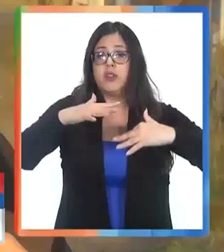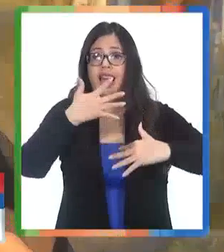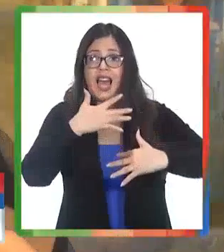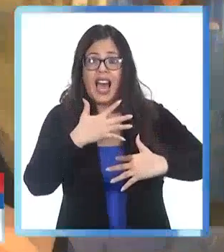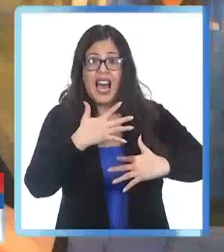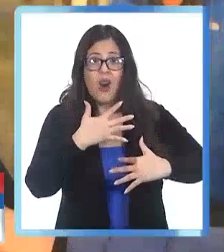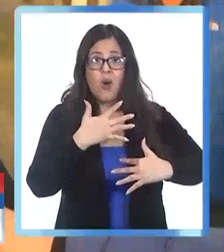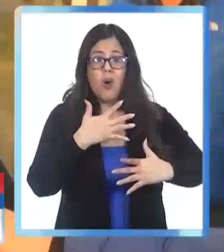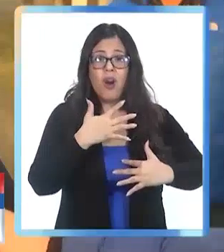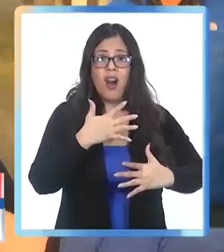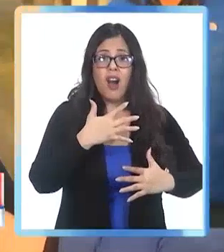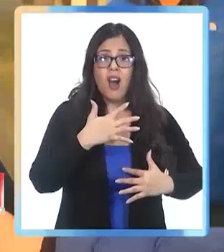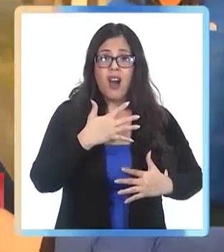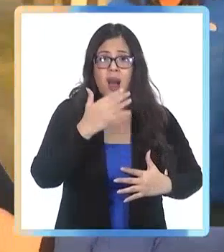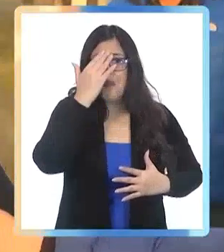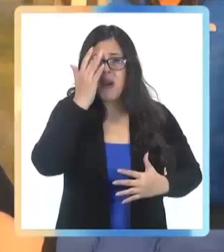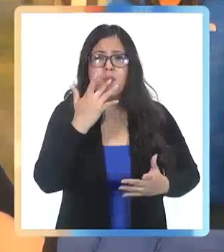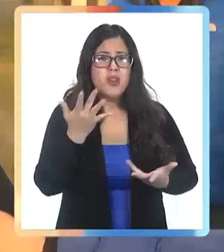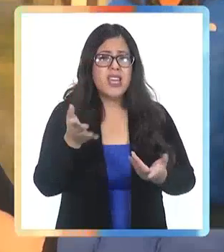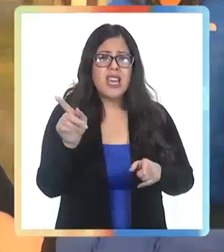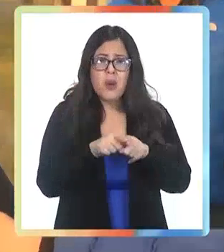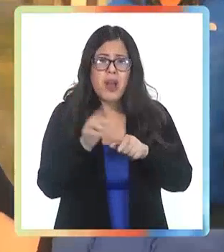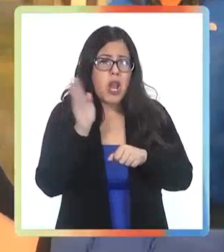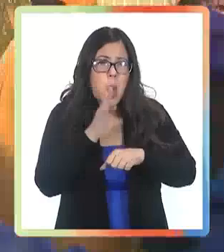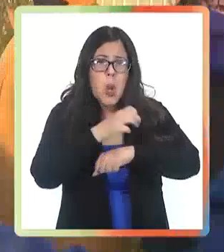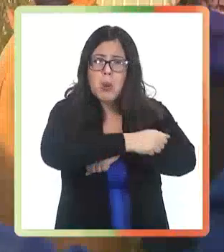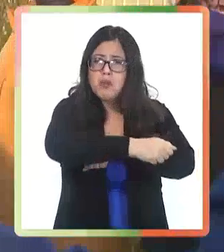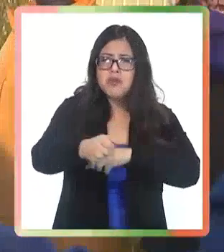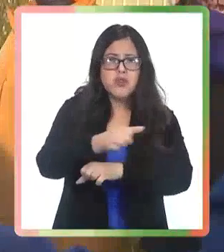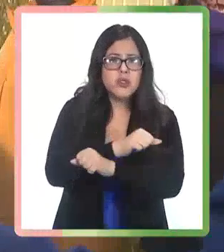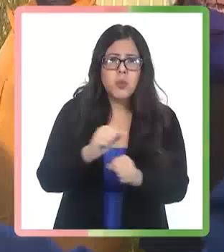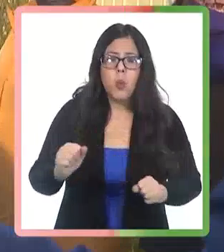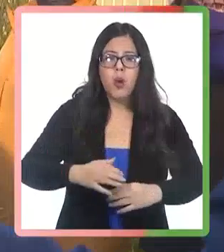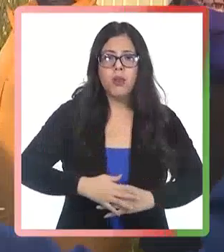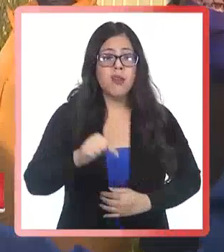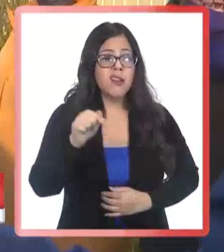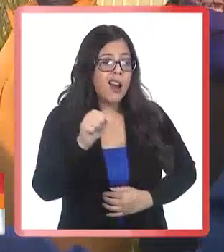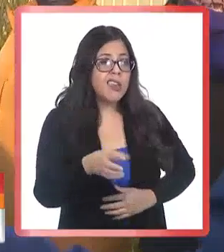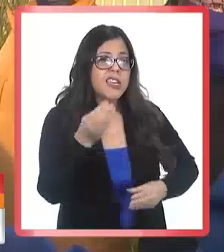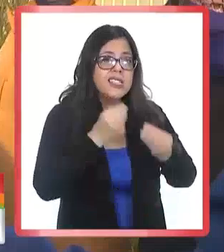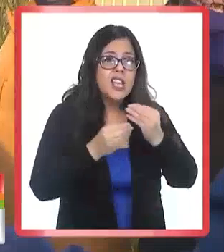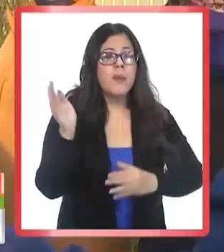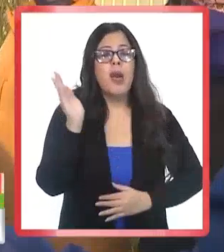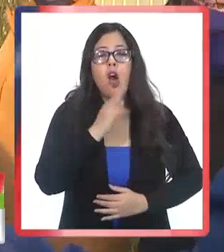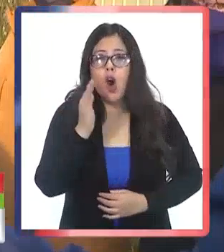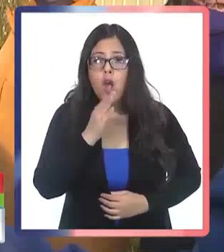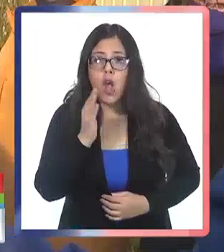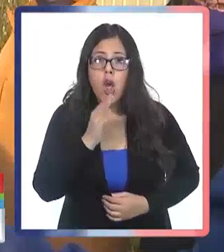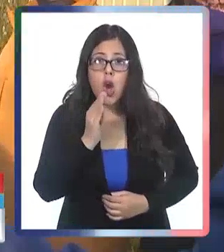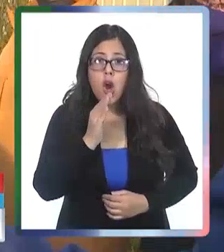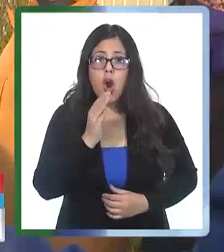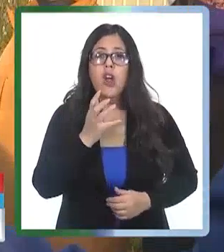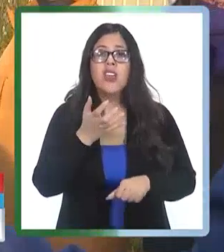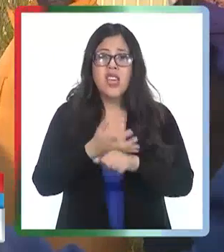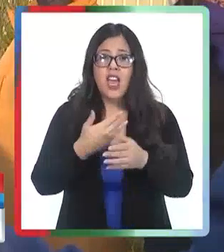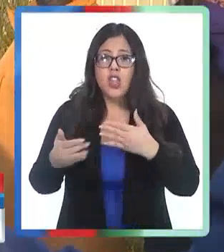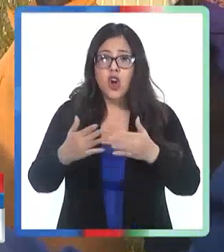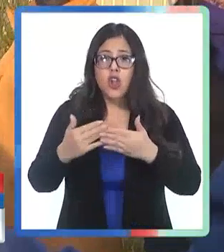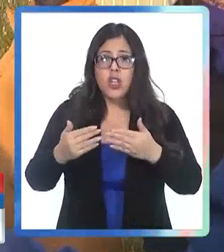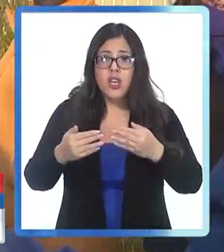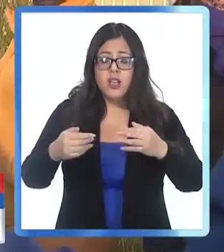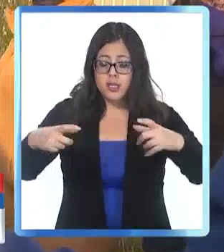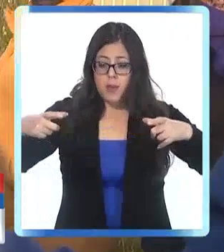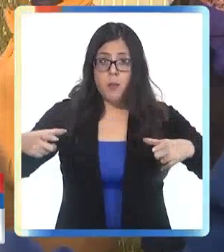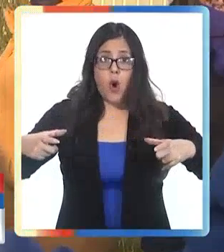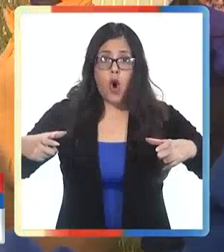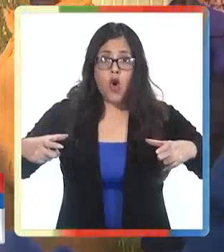rebalsó. El olor, que no se puede abrir las ventanas. Acá uno come con los olores que salen de las fosas,